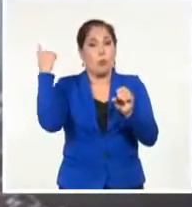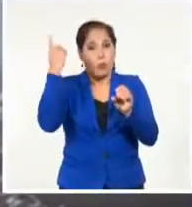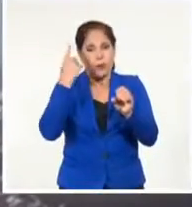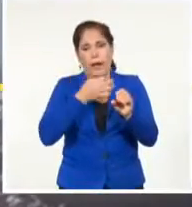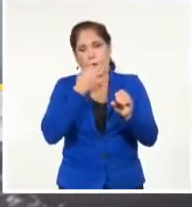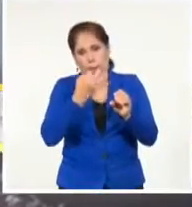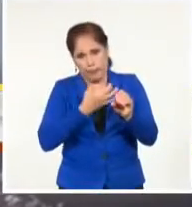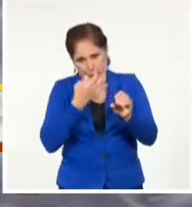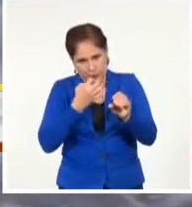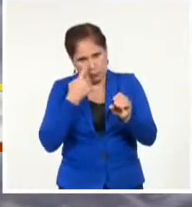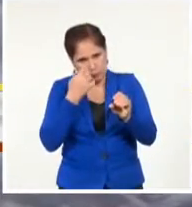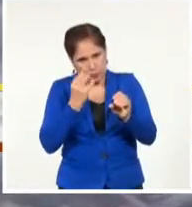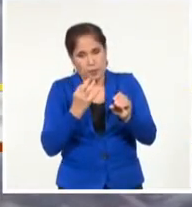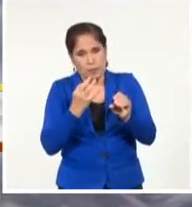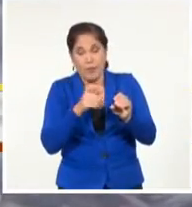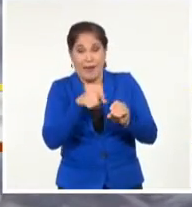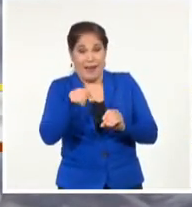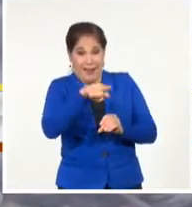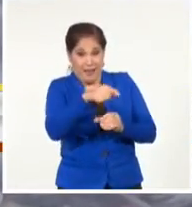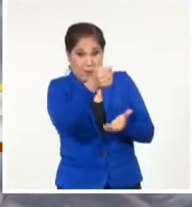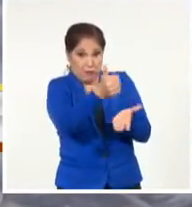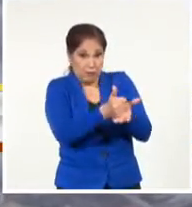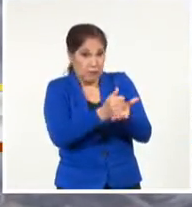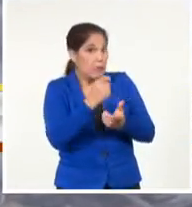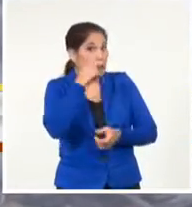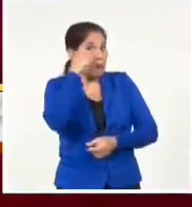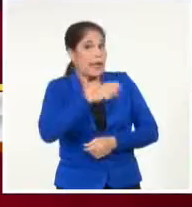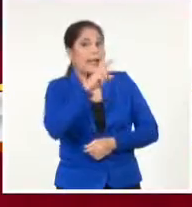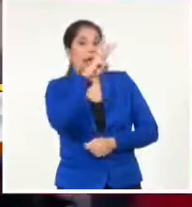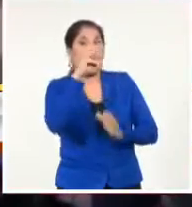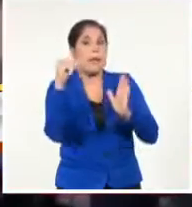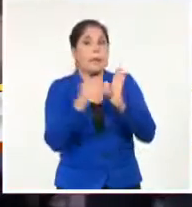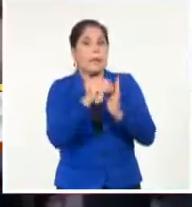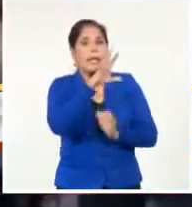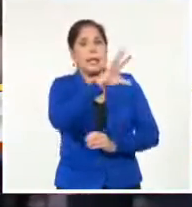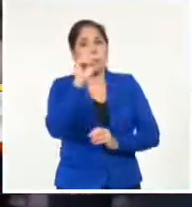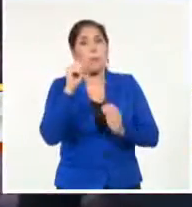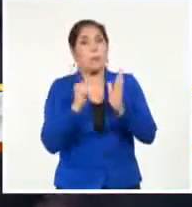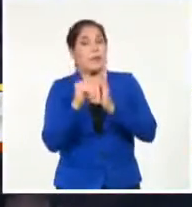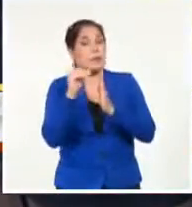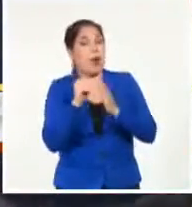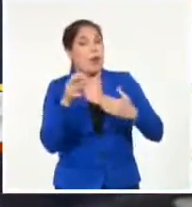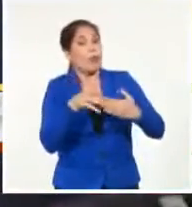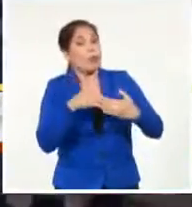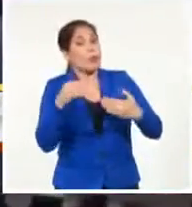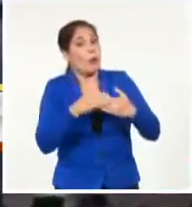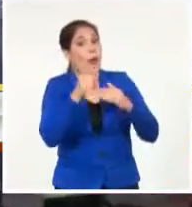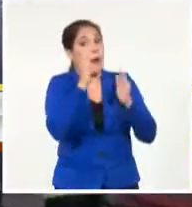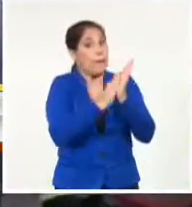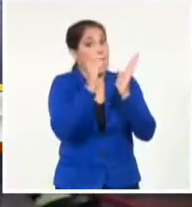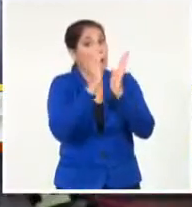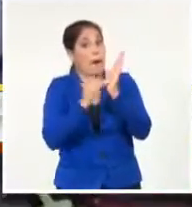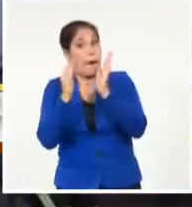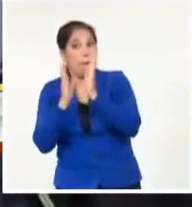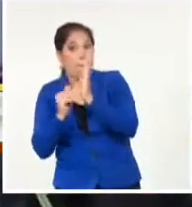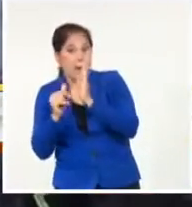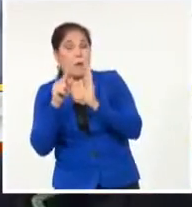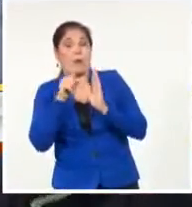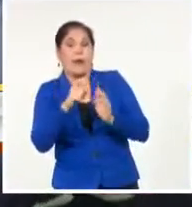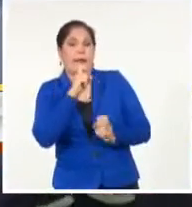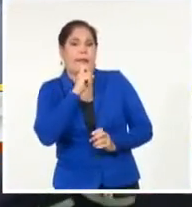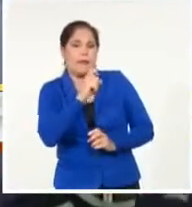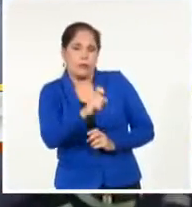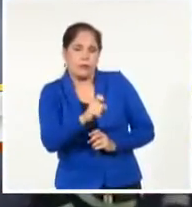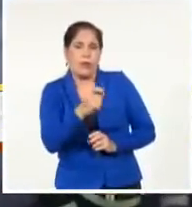Según explicó, Kiev necesita $3.500 millones por mes para compensar el déficit